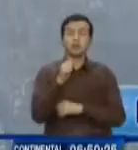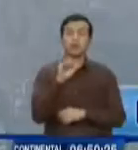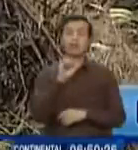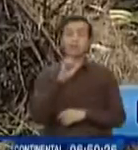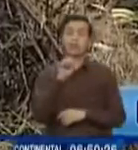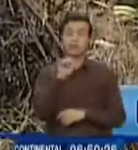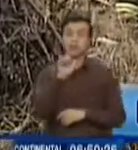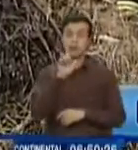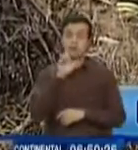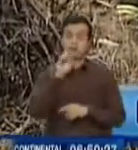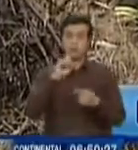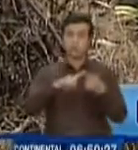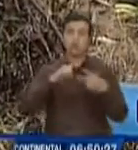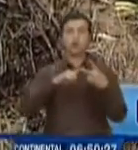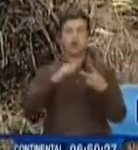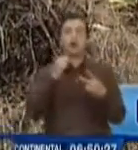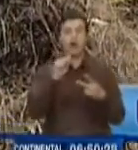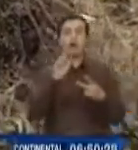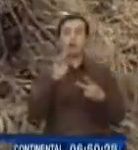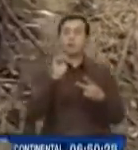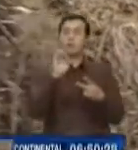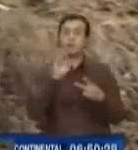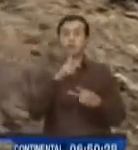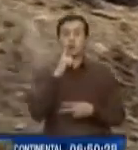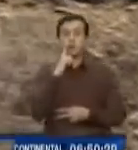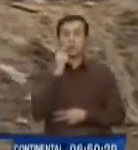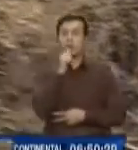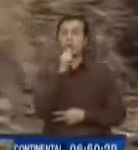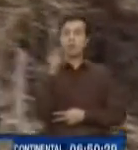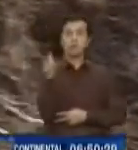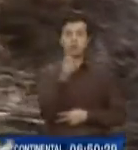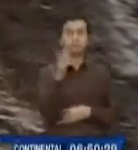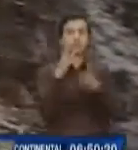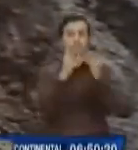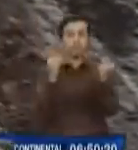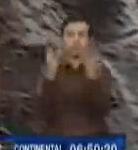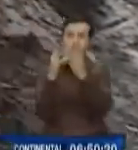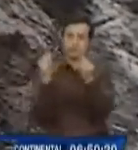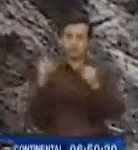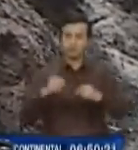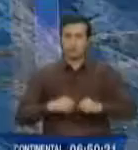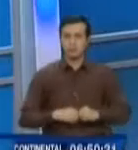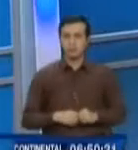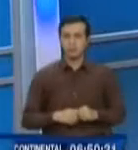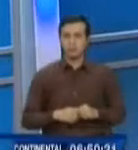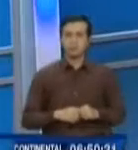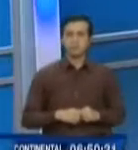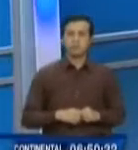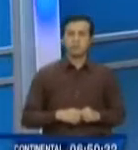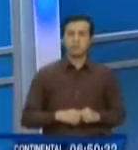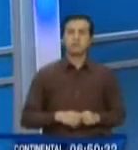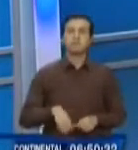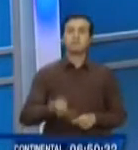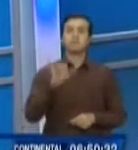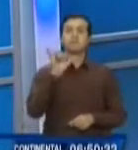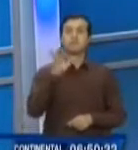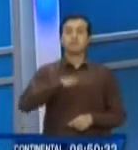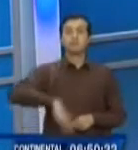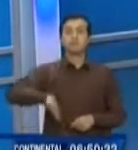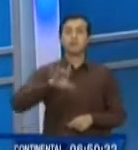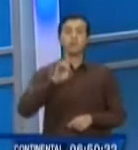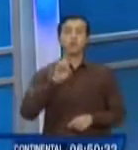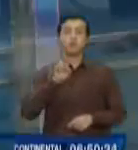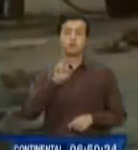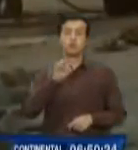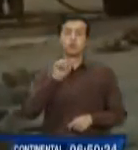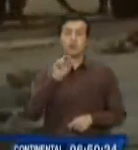y Armero, pero fueron controlados por miembros de la Casaca Roja. Sofía Montoya, Ecuador TV. Y el sábado en el Cantón Durán se